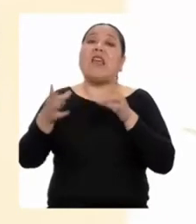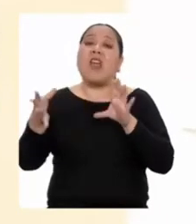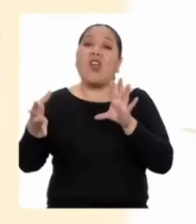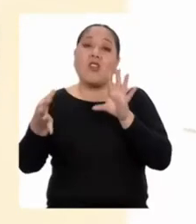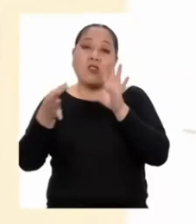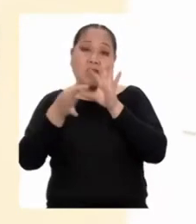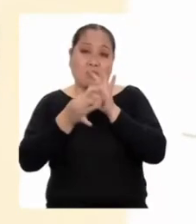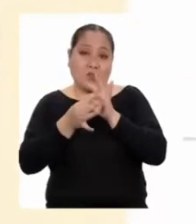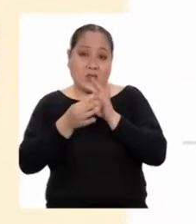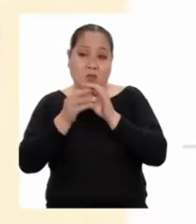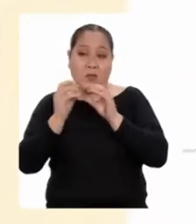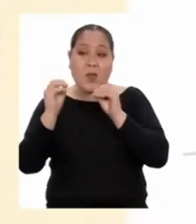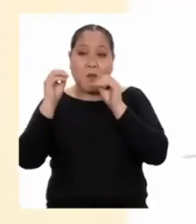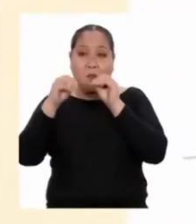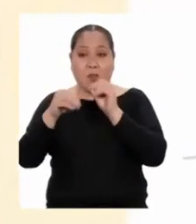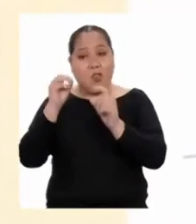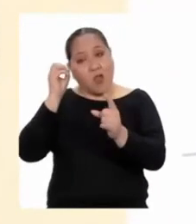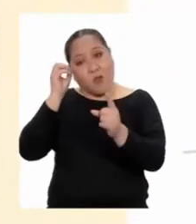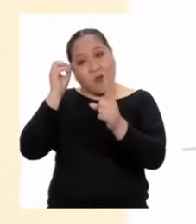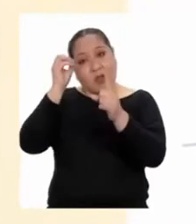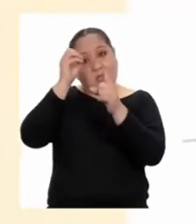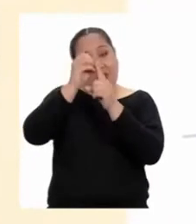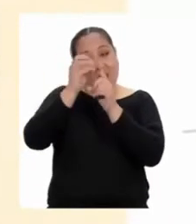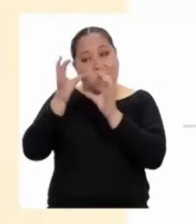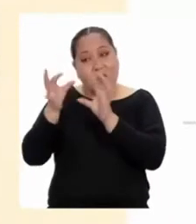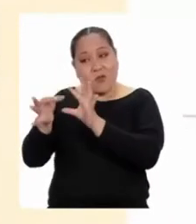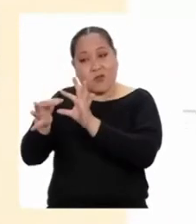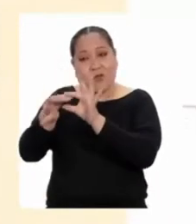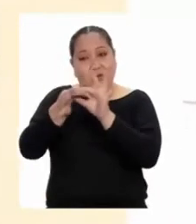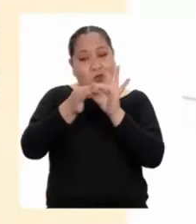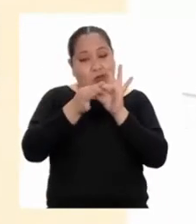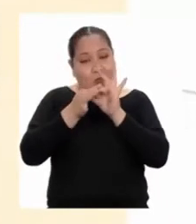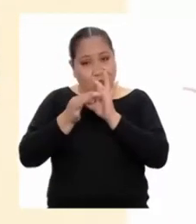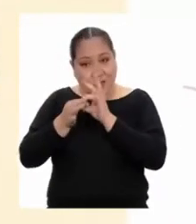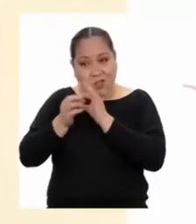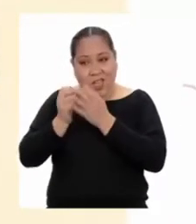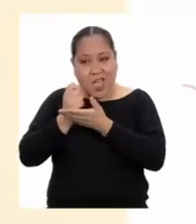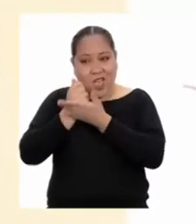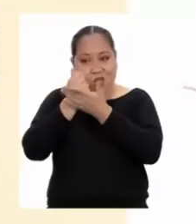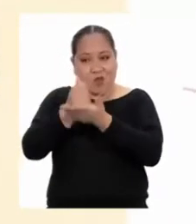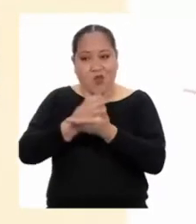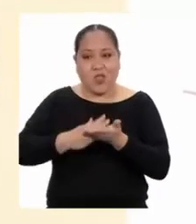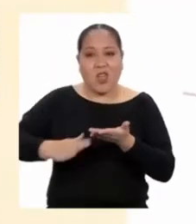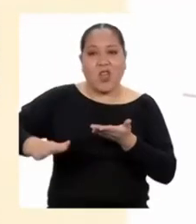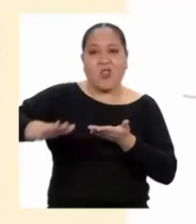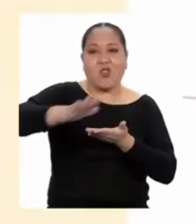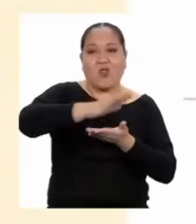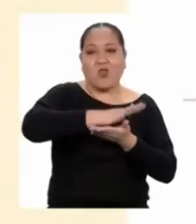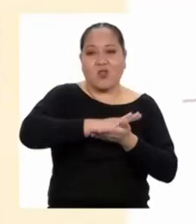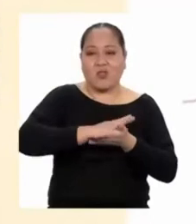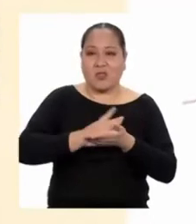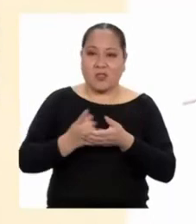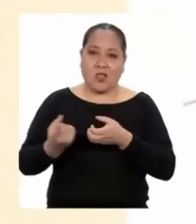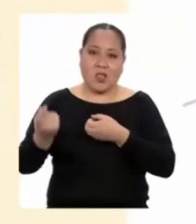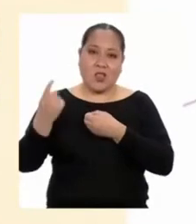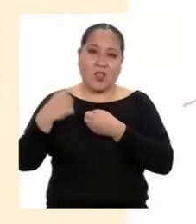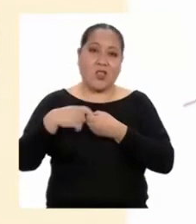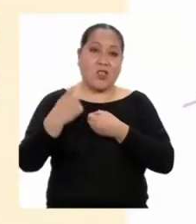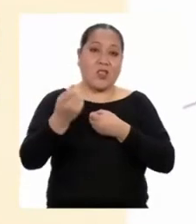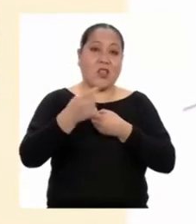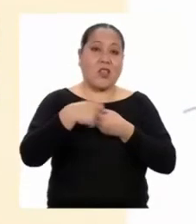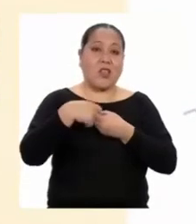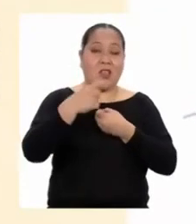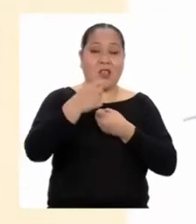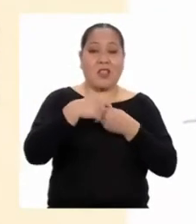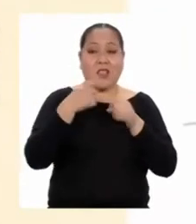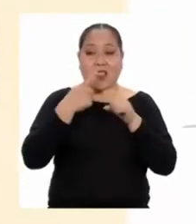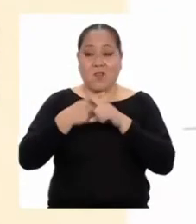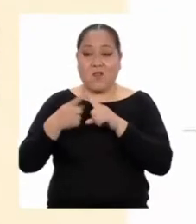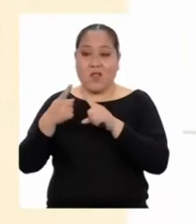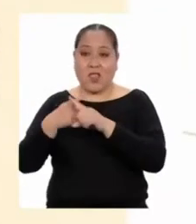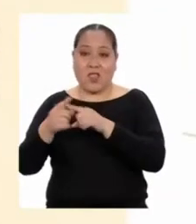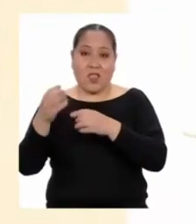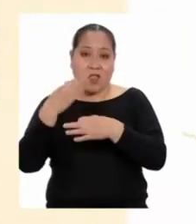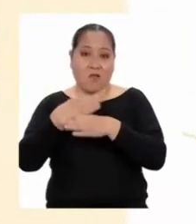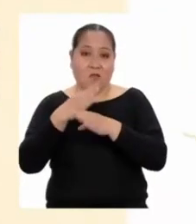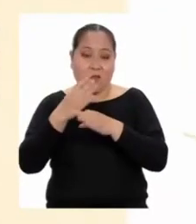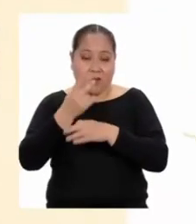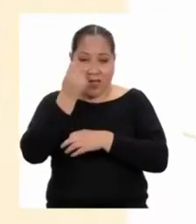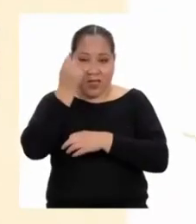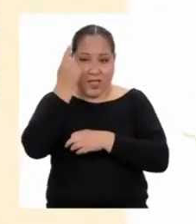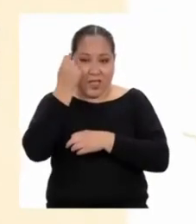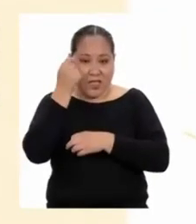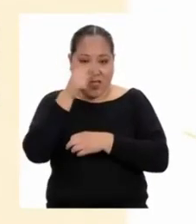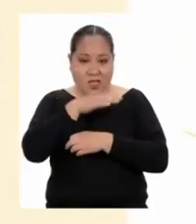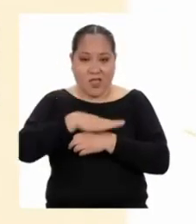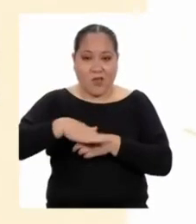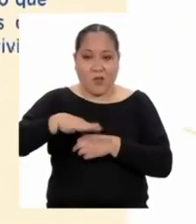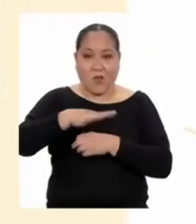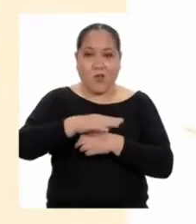generar objetivos comunes que beneficien a todos e integren las diferentes formas de entender el entorno y vivir la